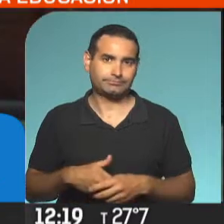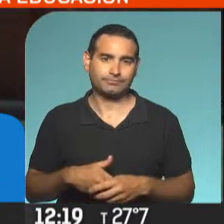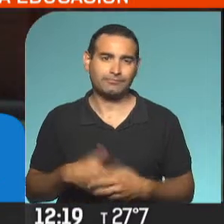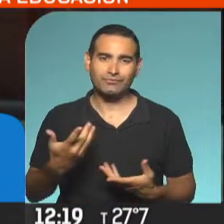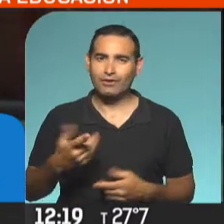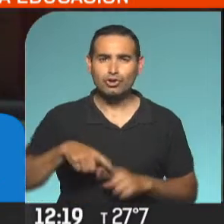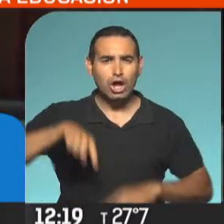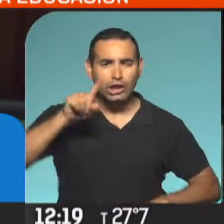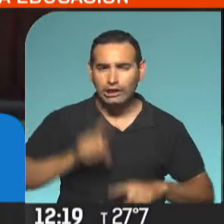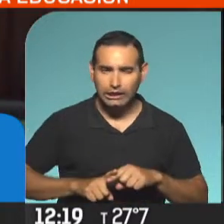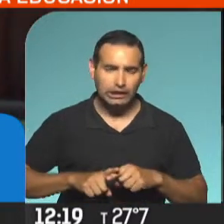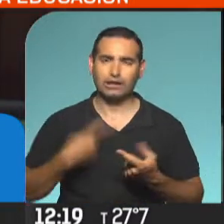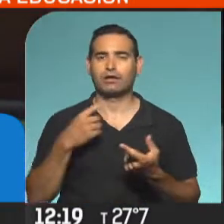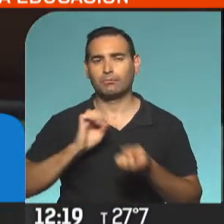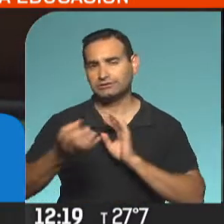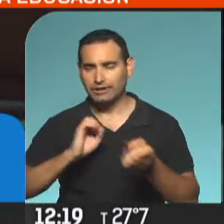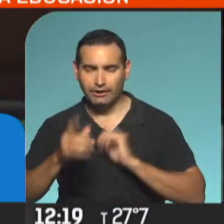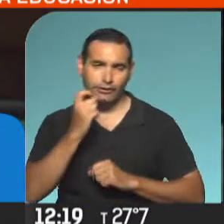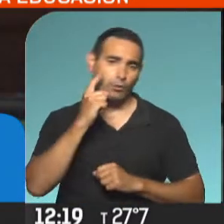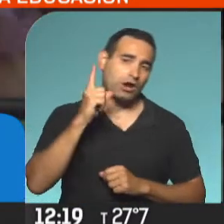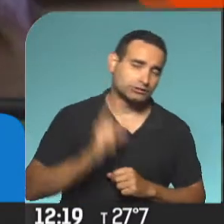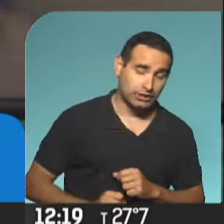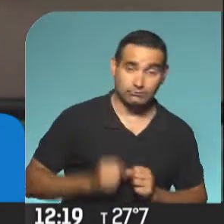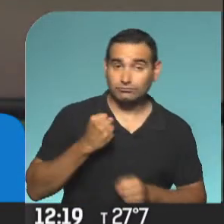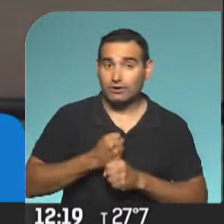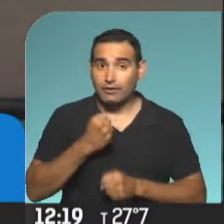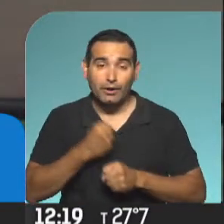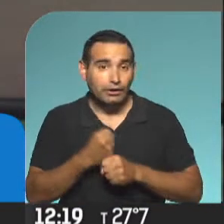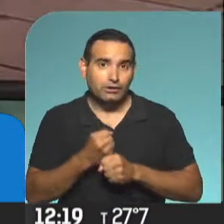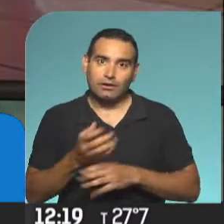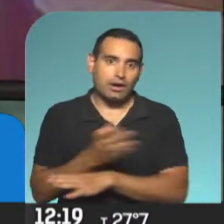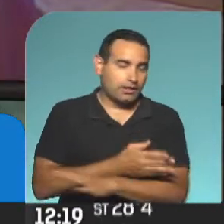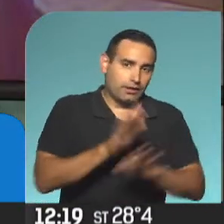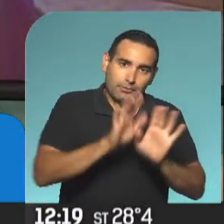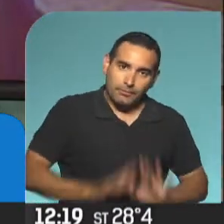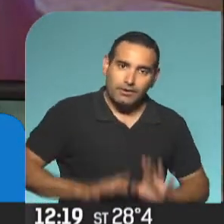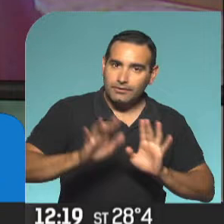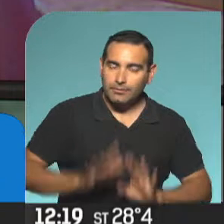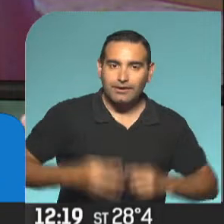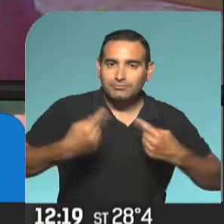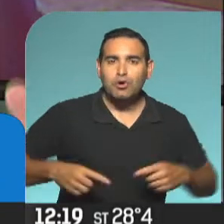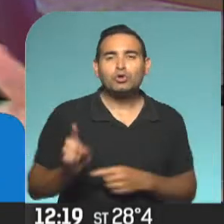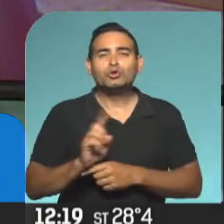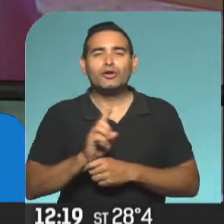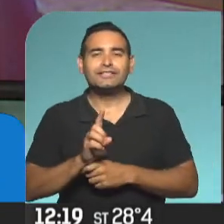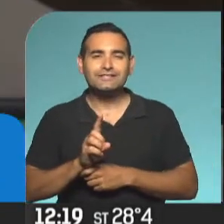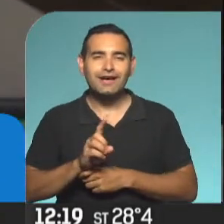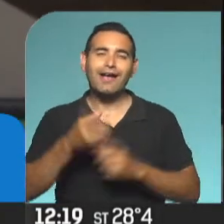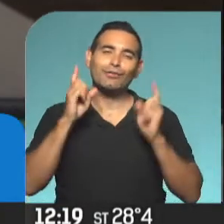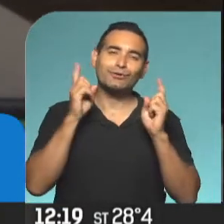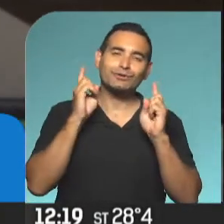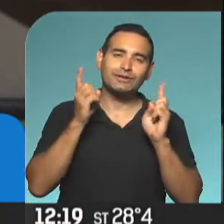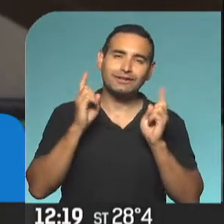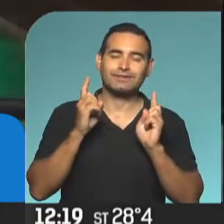todo el día estar respondiendo mensajes, WhatsApp, un trabajo de mucha preparación, porque digo, no es que los